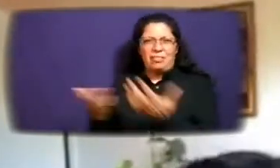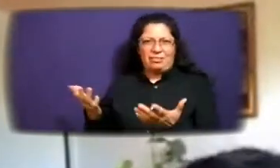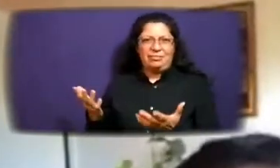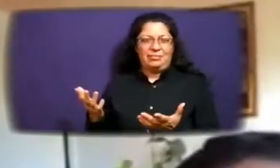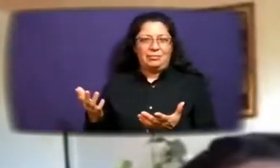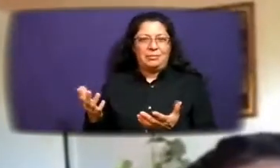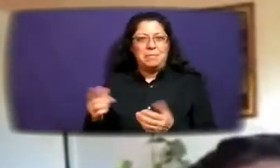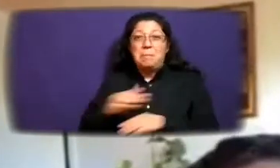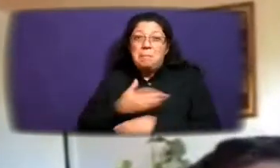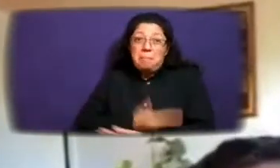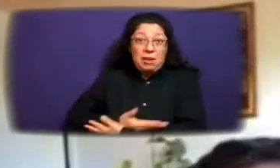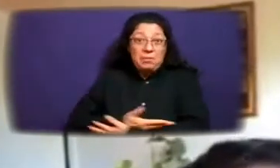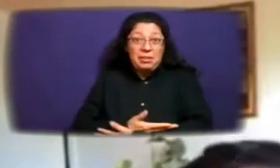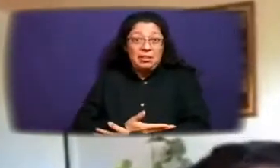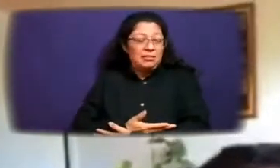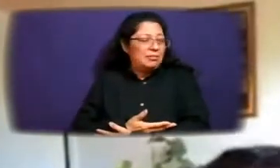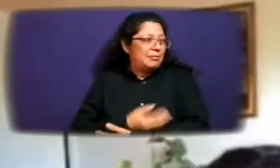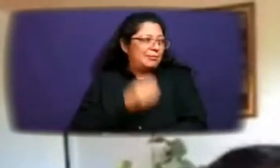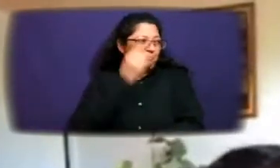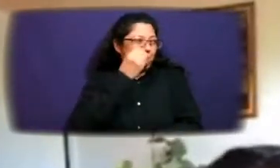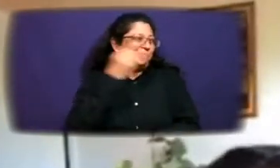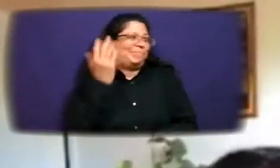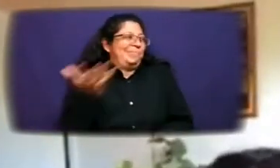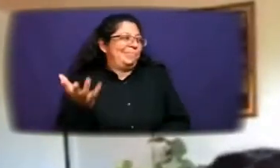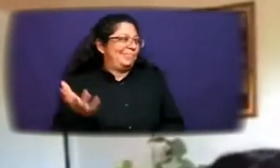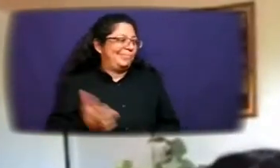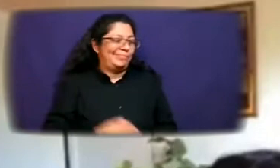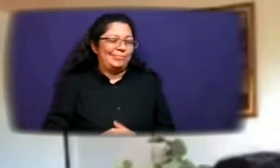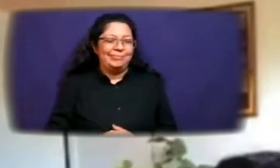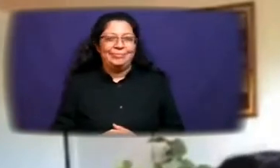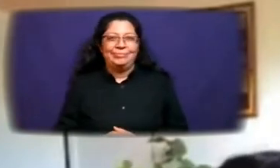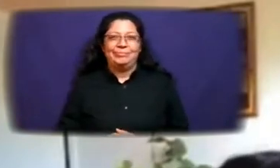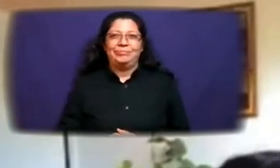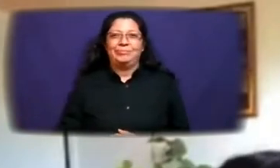no le parece molestar a Baby para nada.